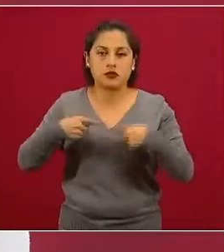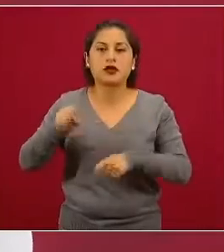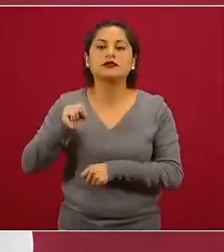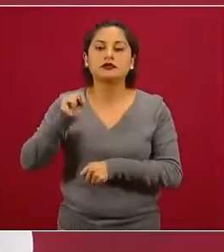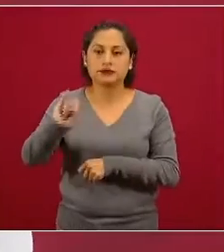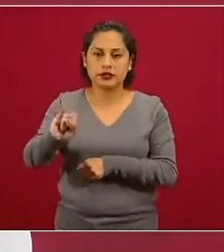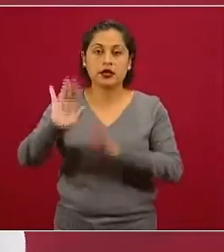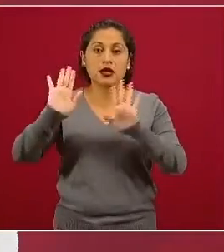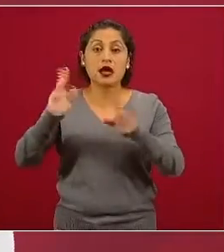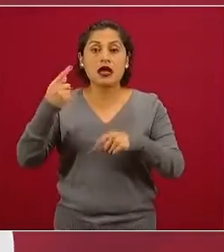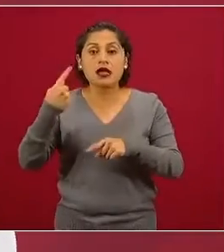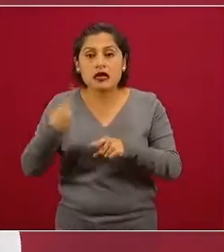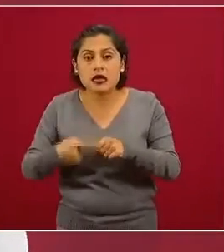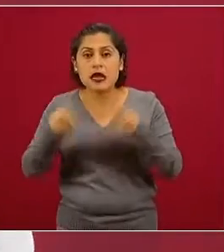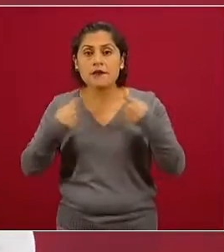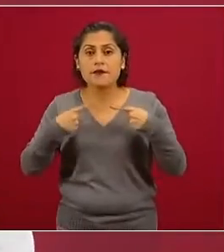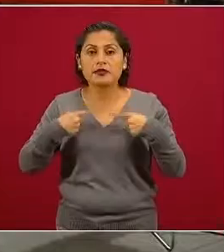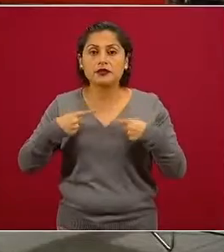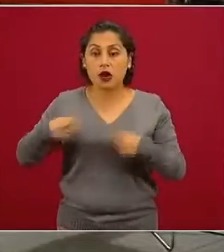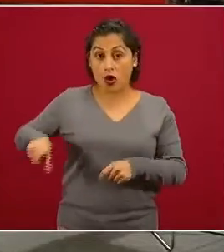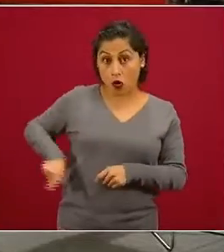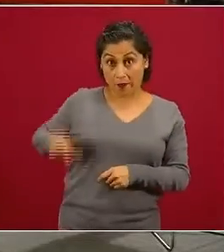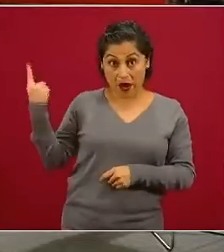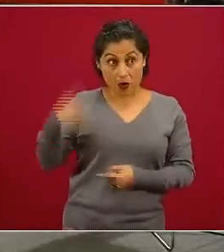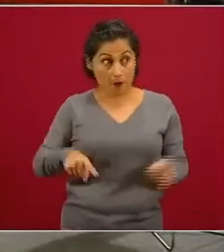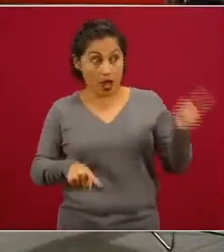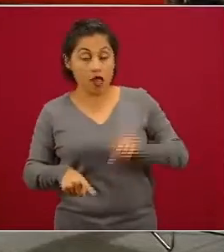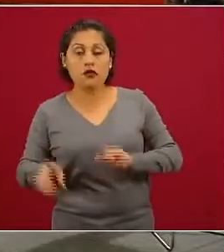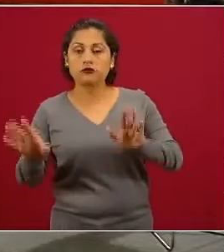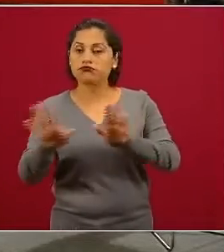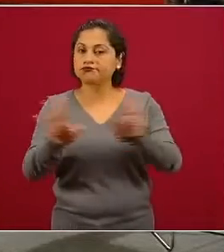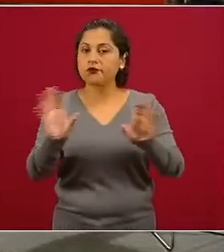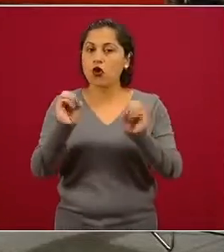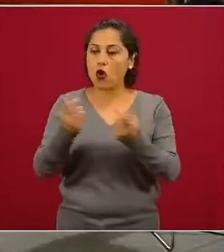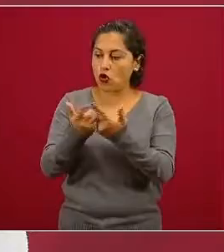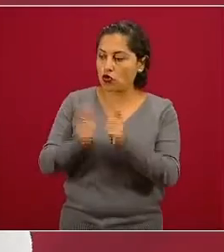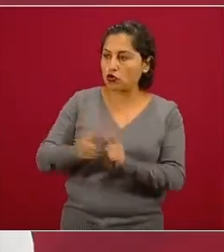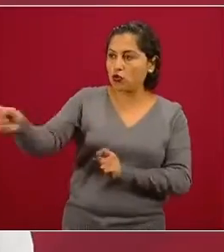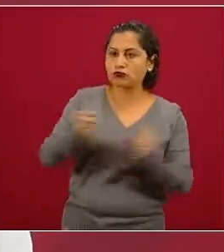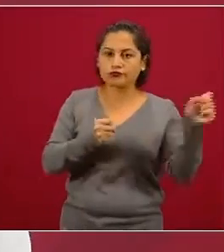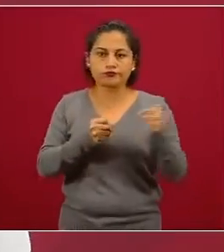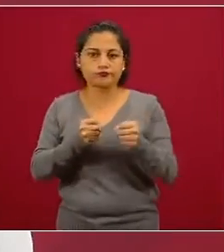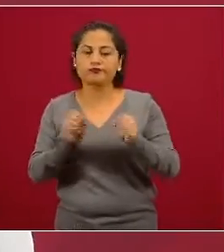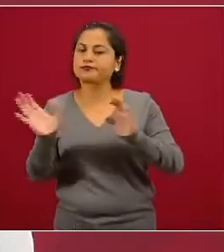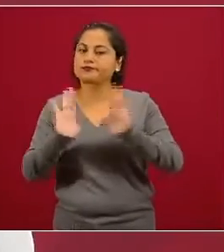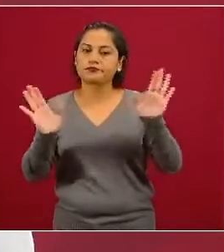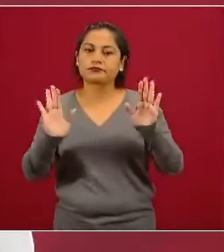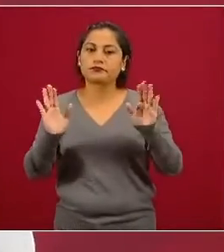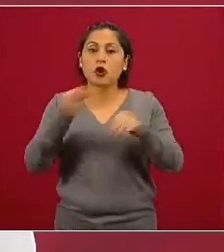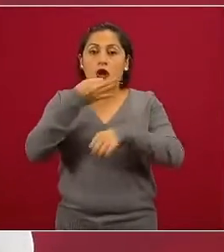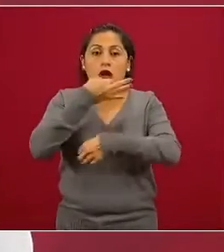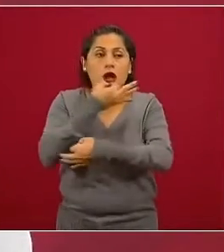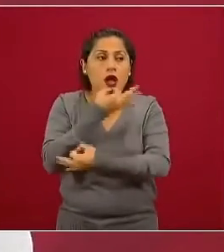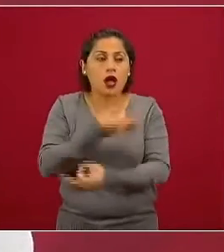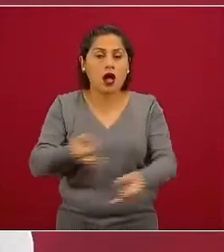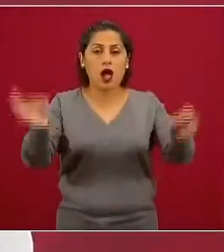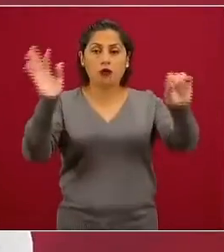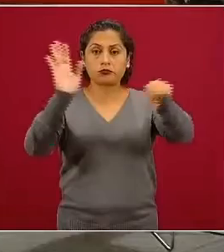puede ser que se les confiera un registro sanitario y que empiece su uso en un país determinado.